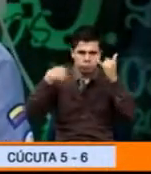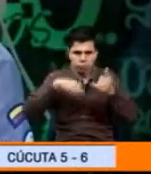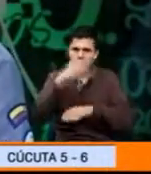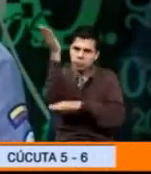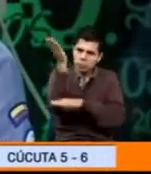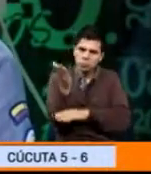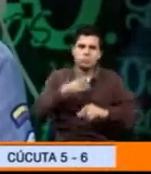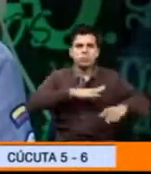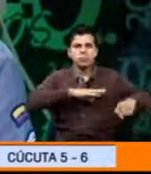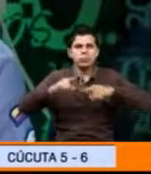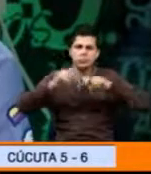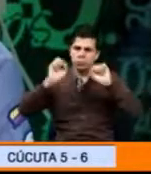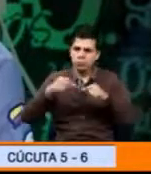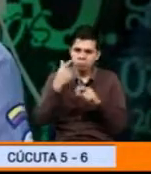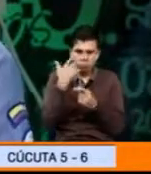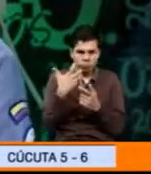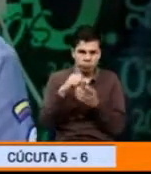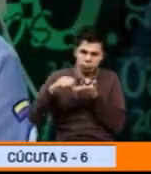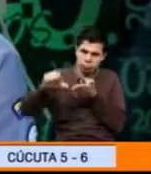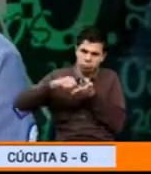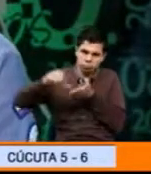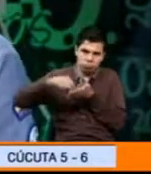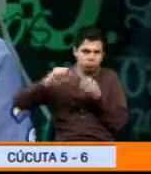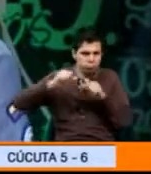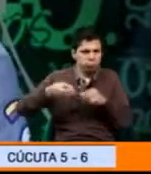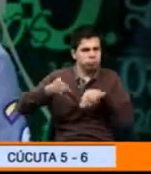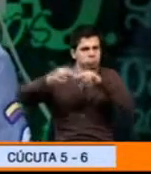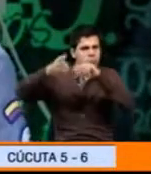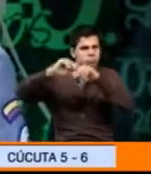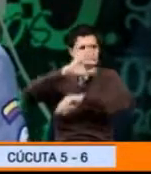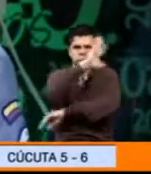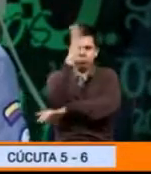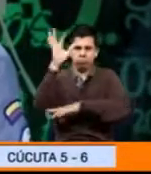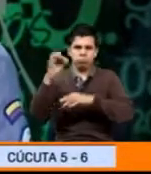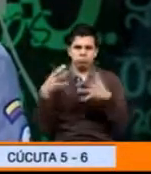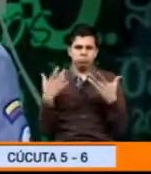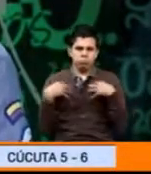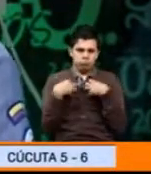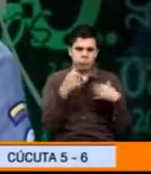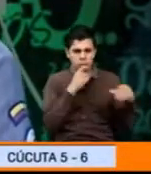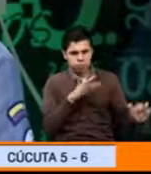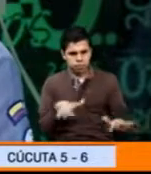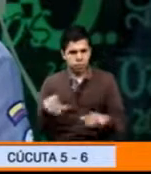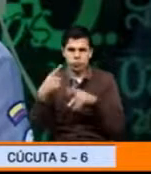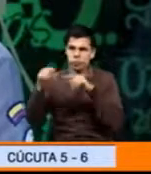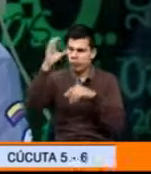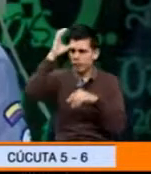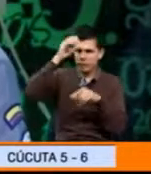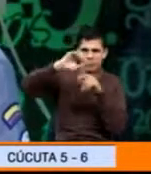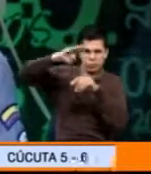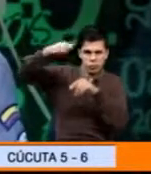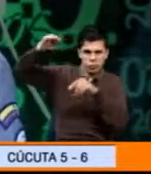las administraciones que hagan inversiones más altas en la conservación de los bosques en las partes altas de la ciudad y del área